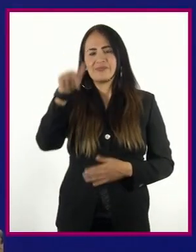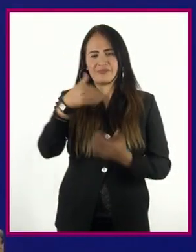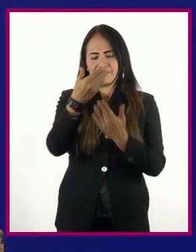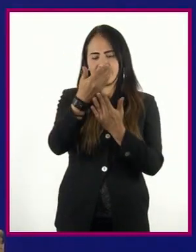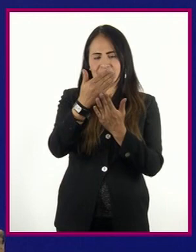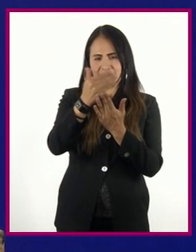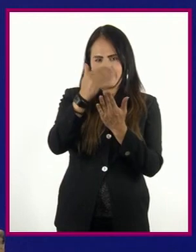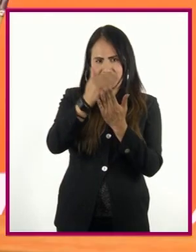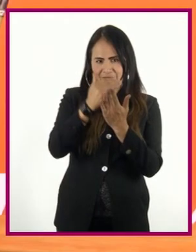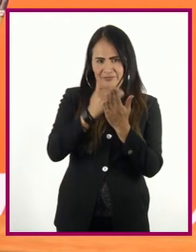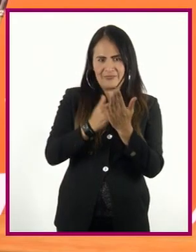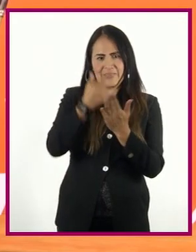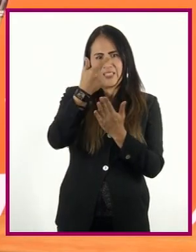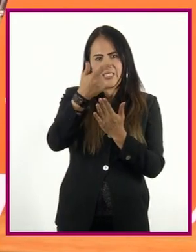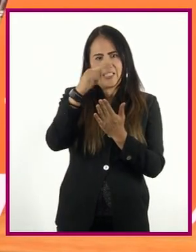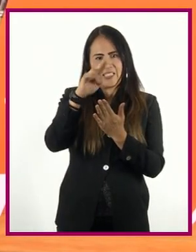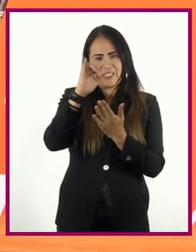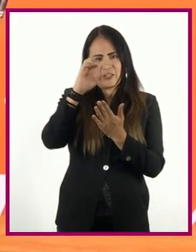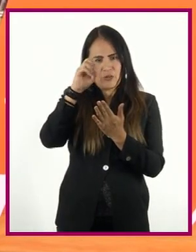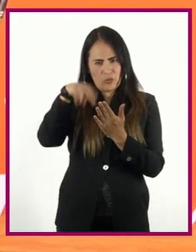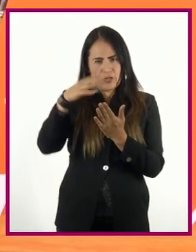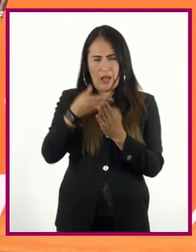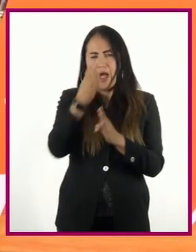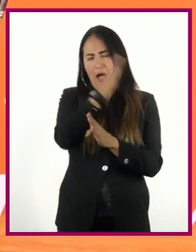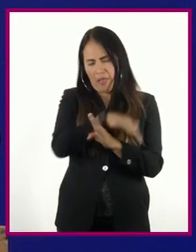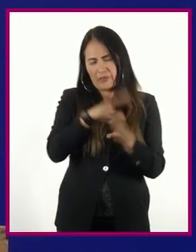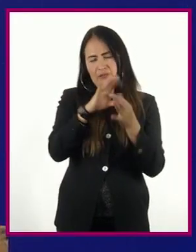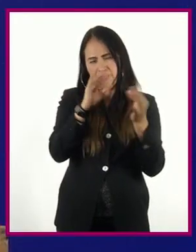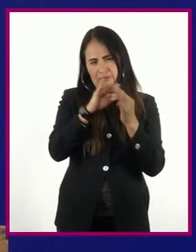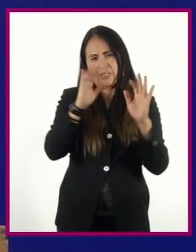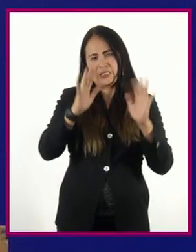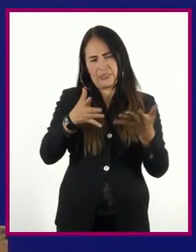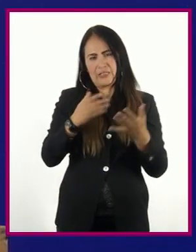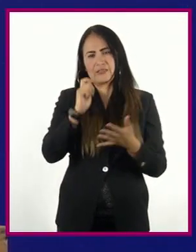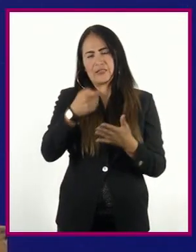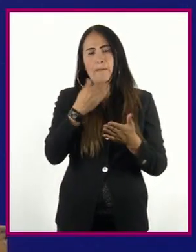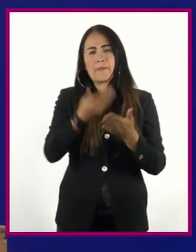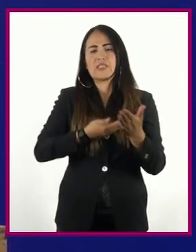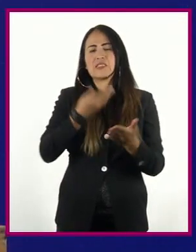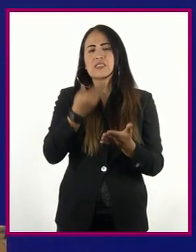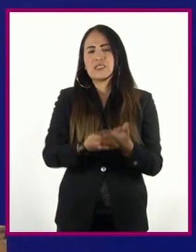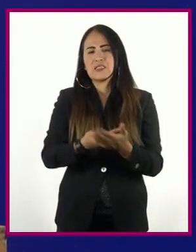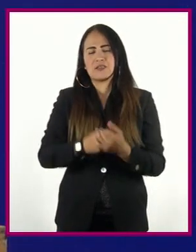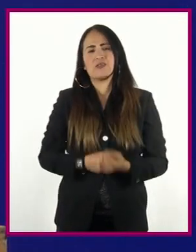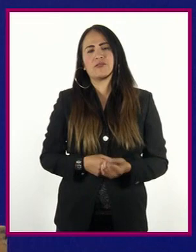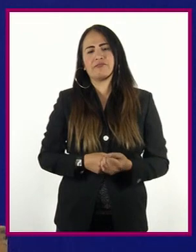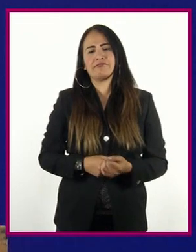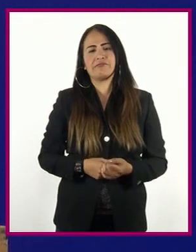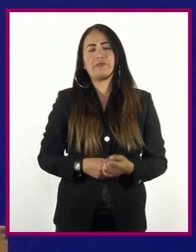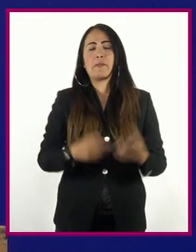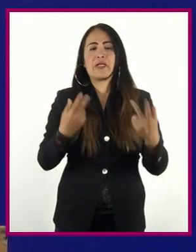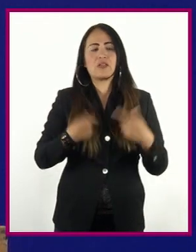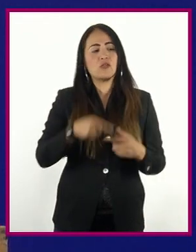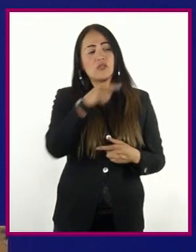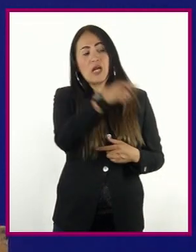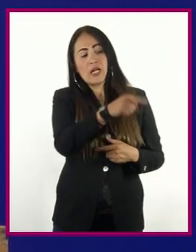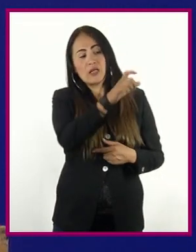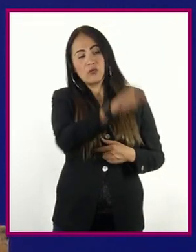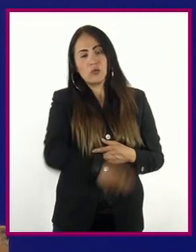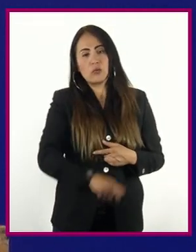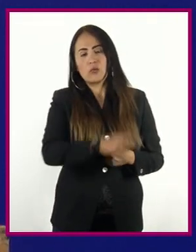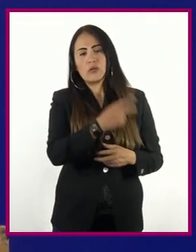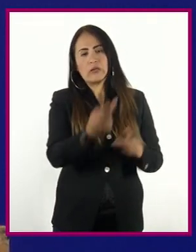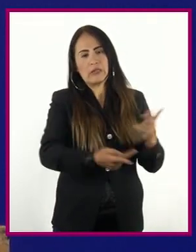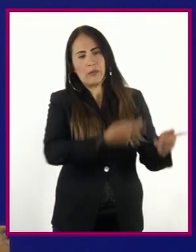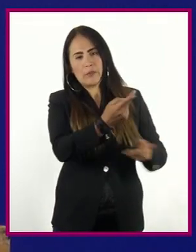que ya vimos previamente. Y una de las características es preparar la presentación de la persona a quien vas a entrevistar.